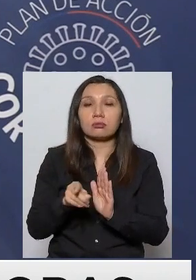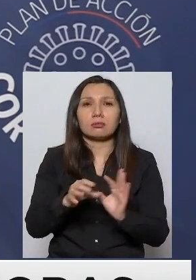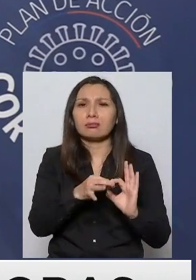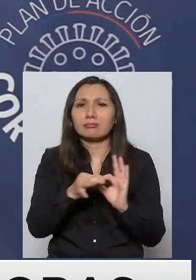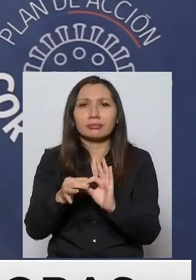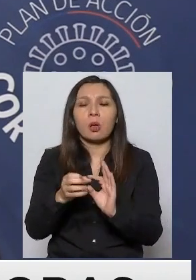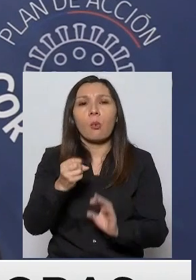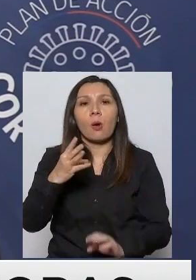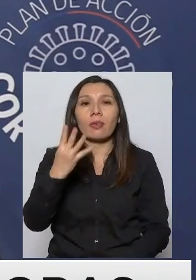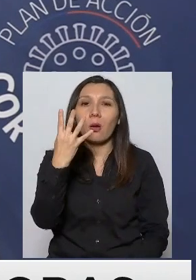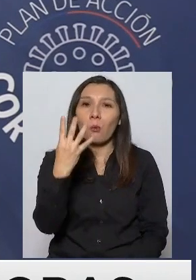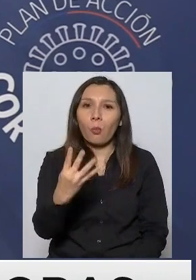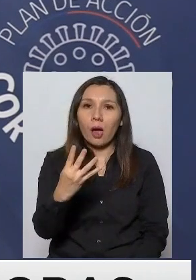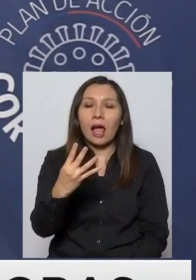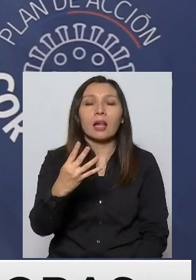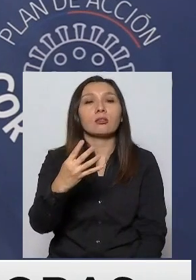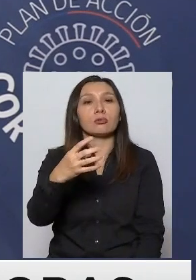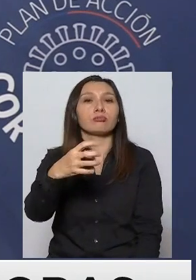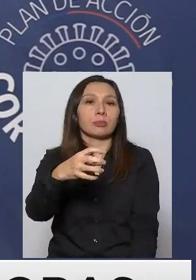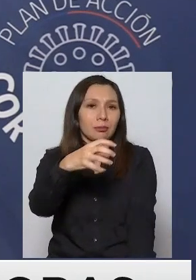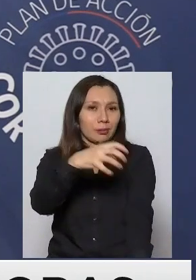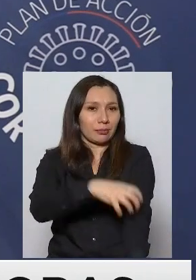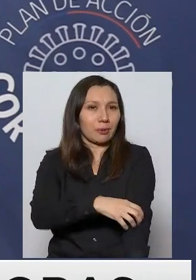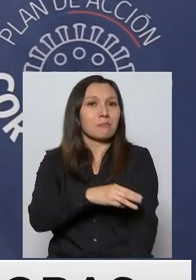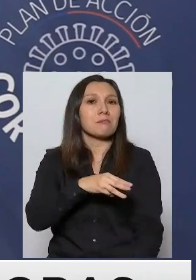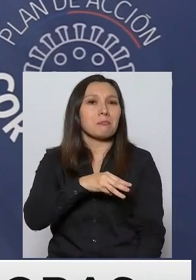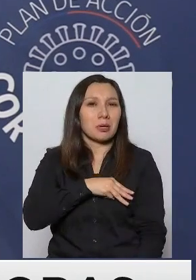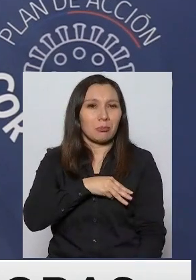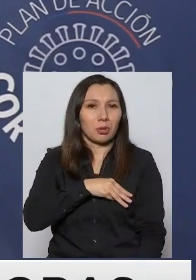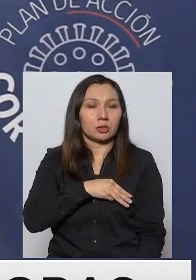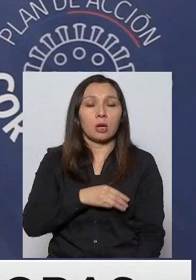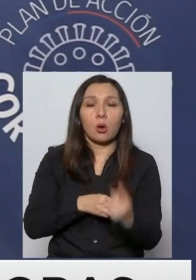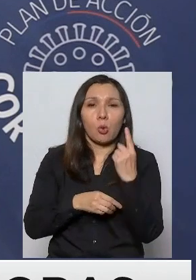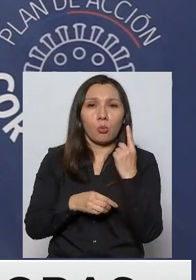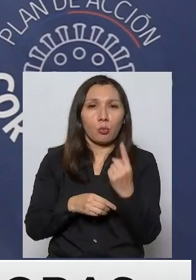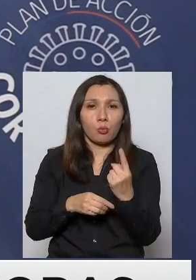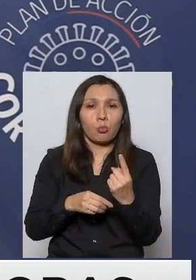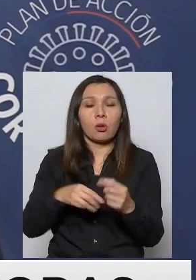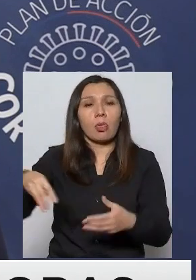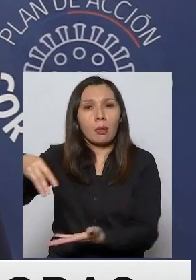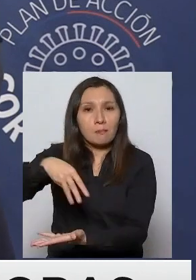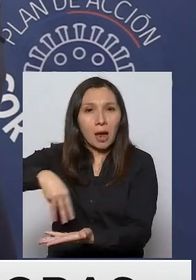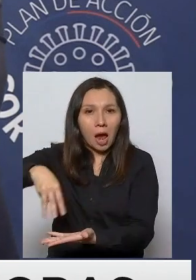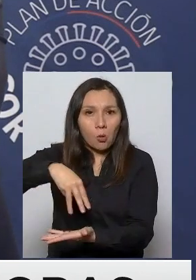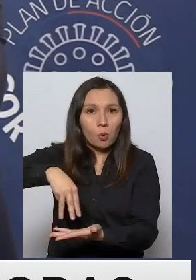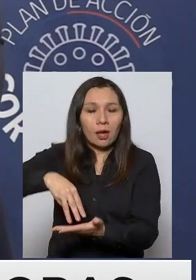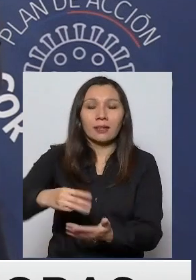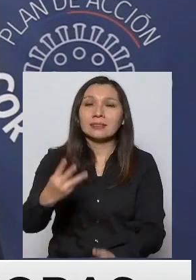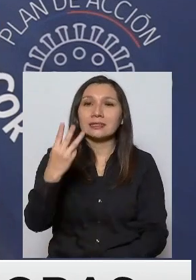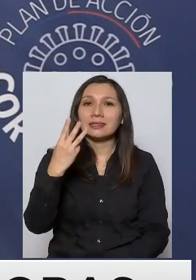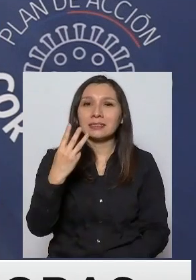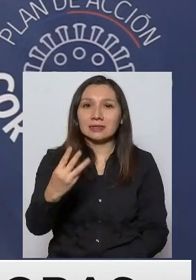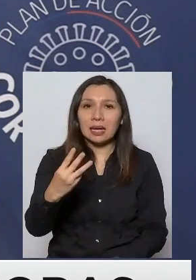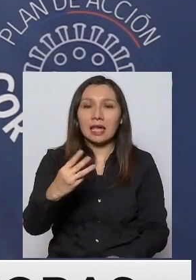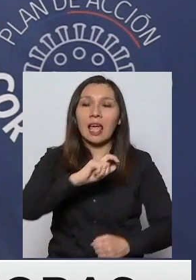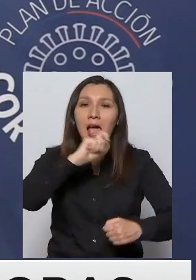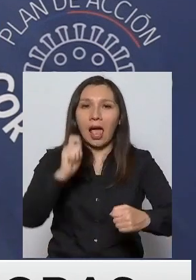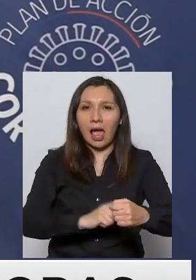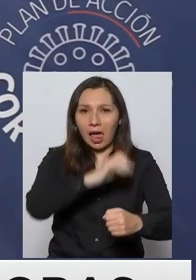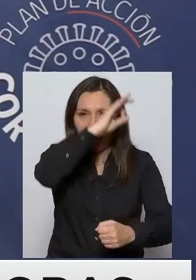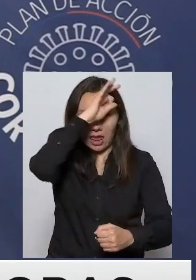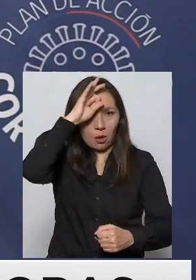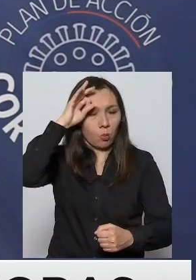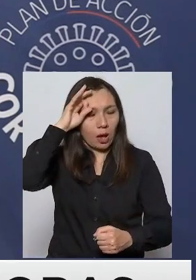corresponden a 4 de la región metropolitana una de la región de maule 3 de la región de la araucanía